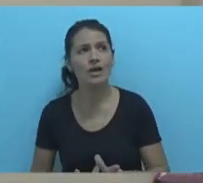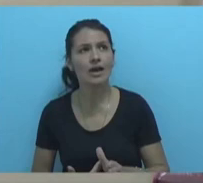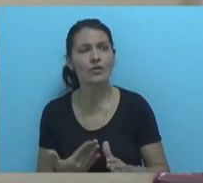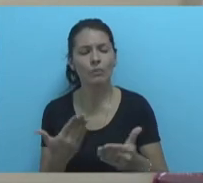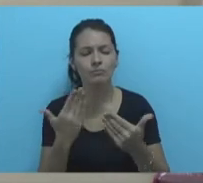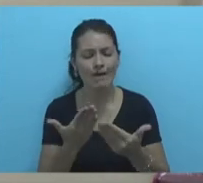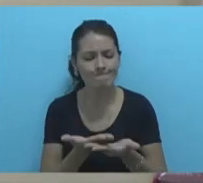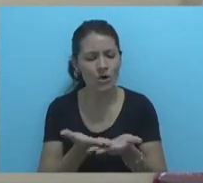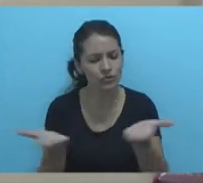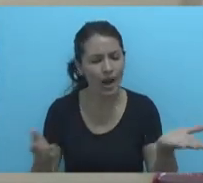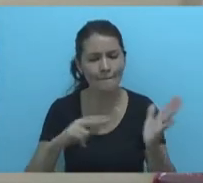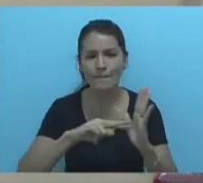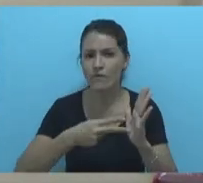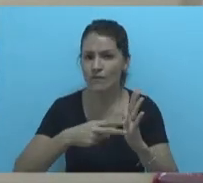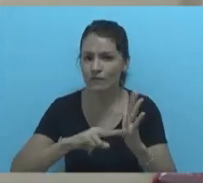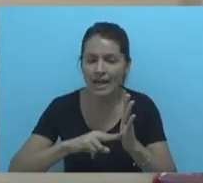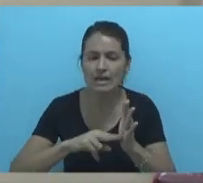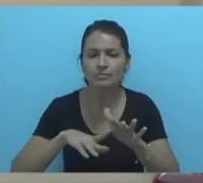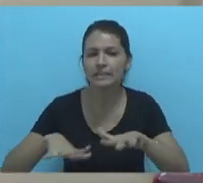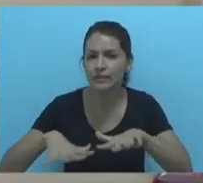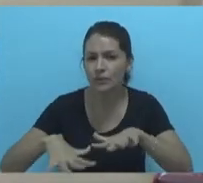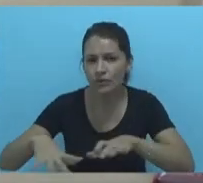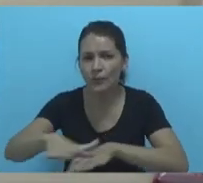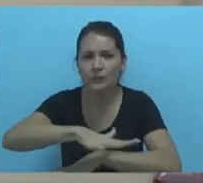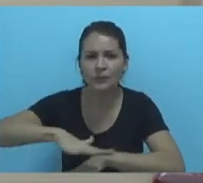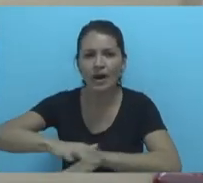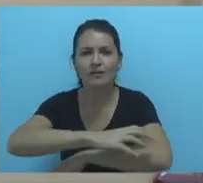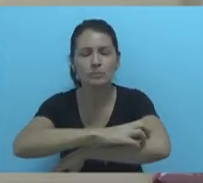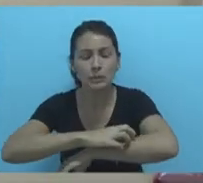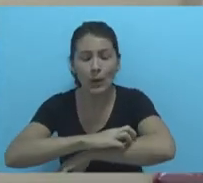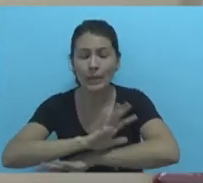problemática histórica. Así que por eso celebramos